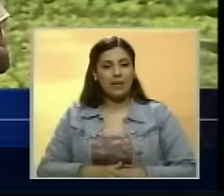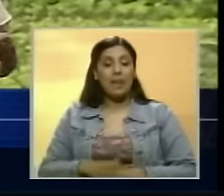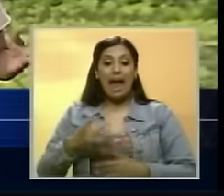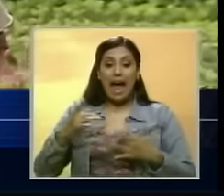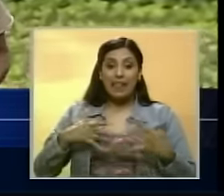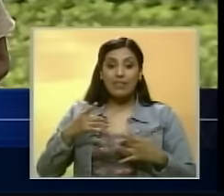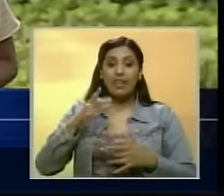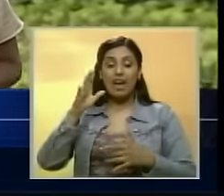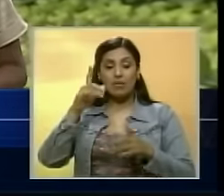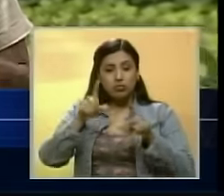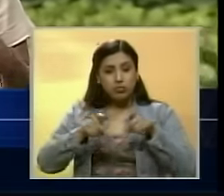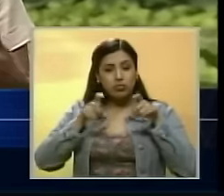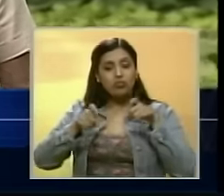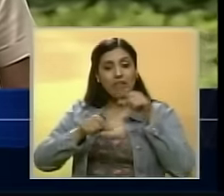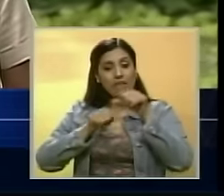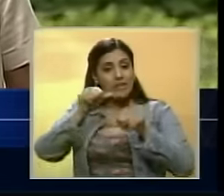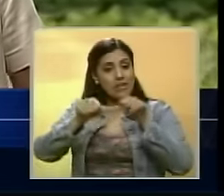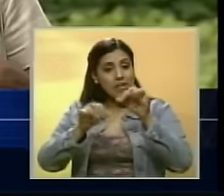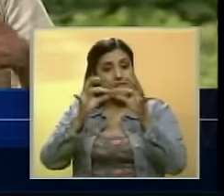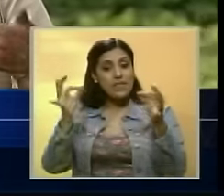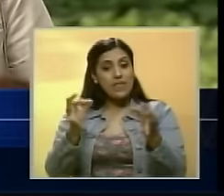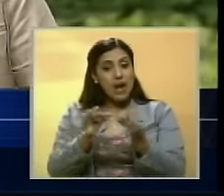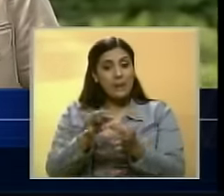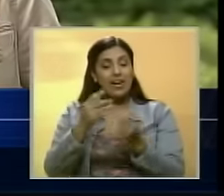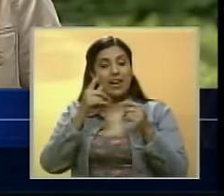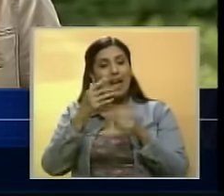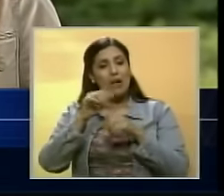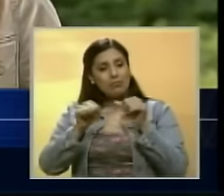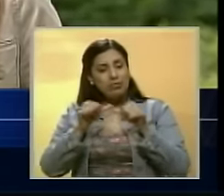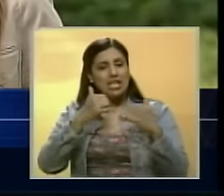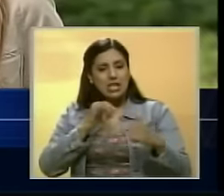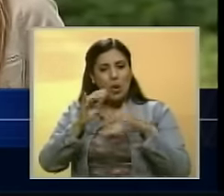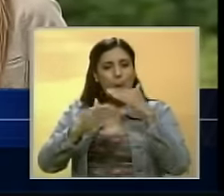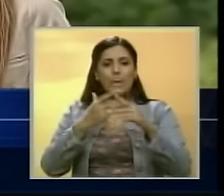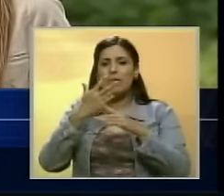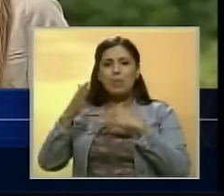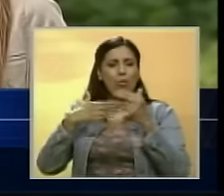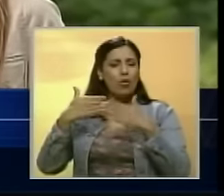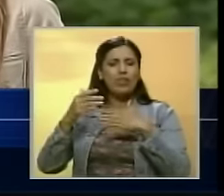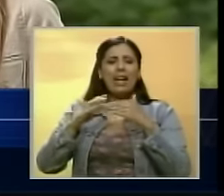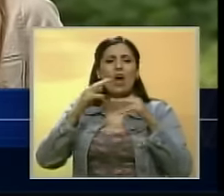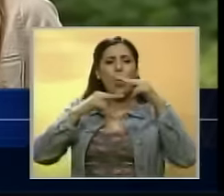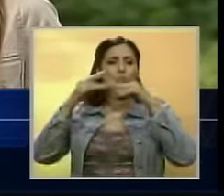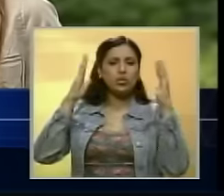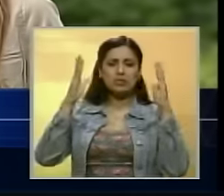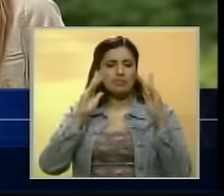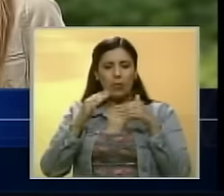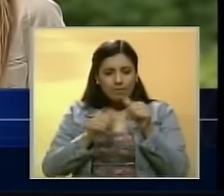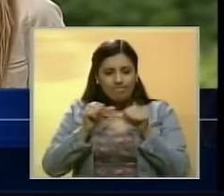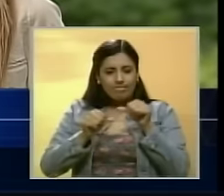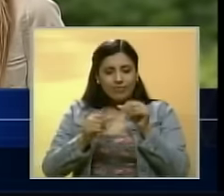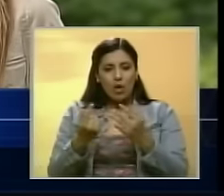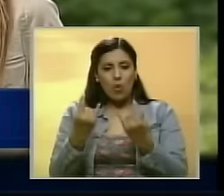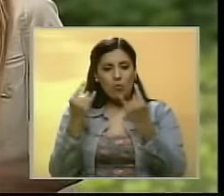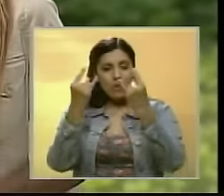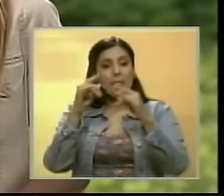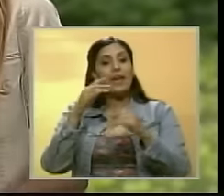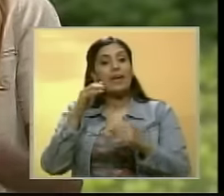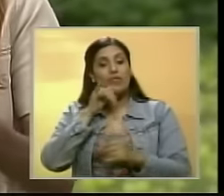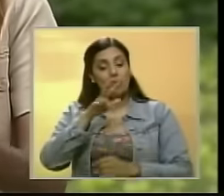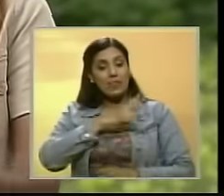actividad agrícola que se ha mantenido de familia en familia de generación en generación pese al avance de la construcción de viviendas noticiero venevisión